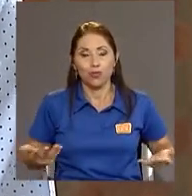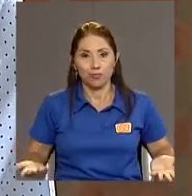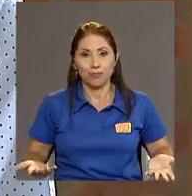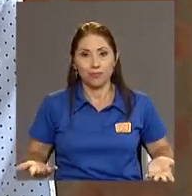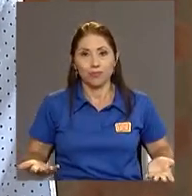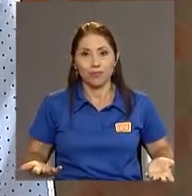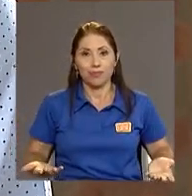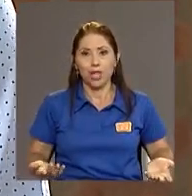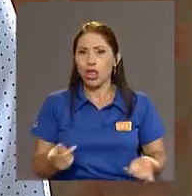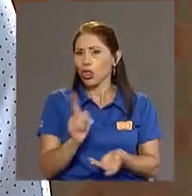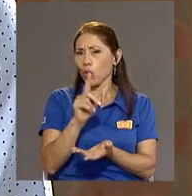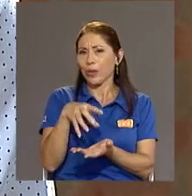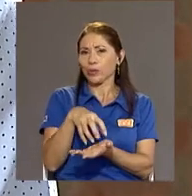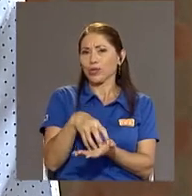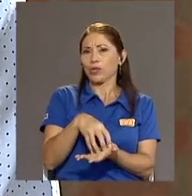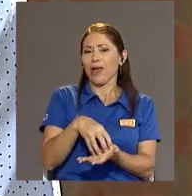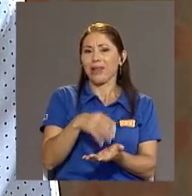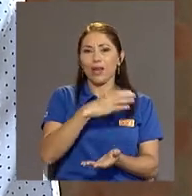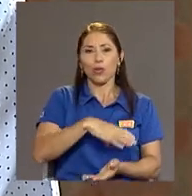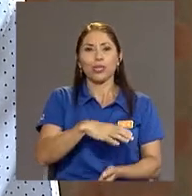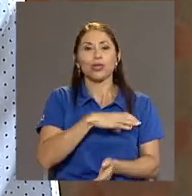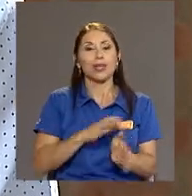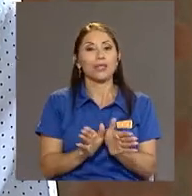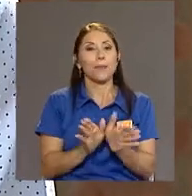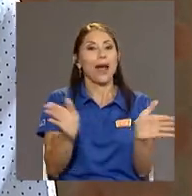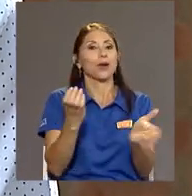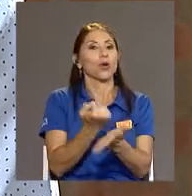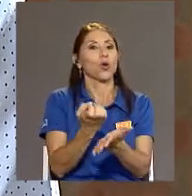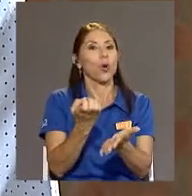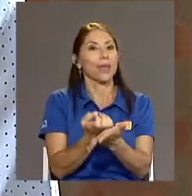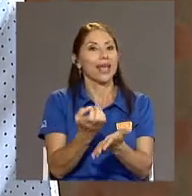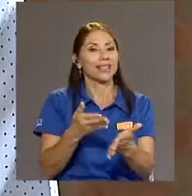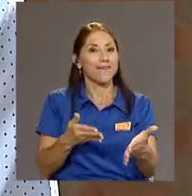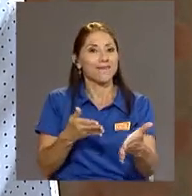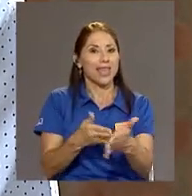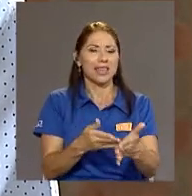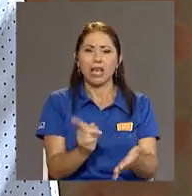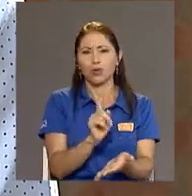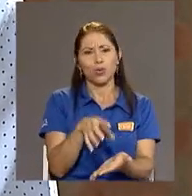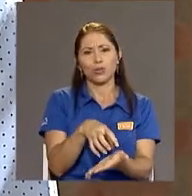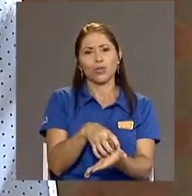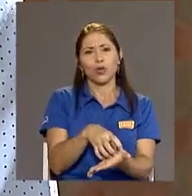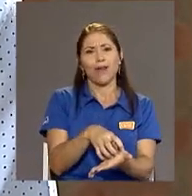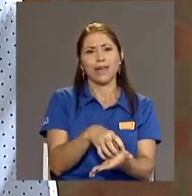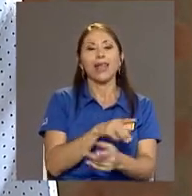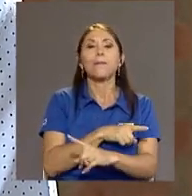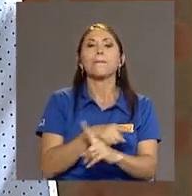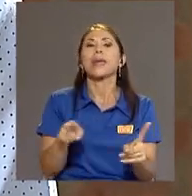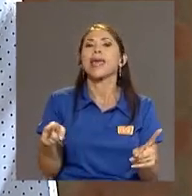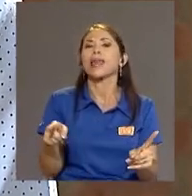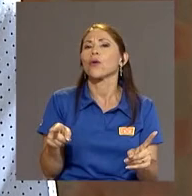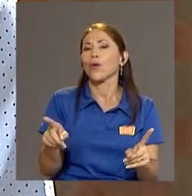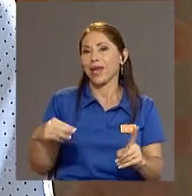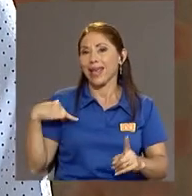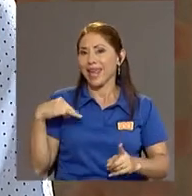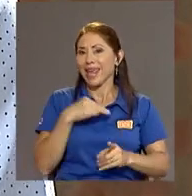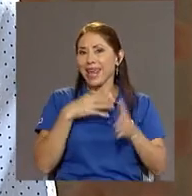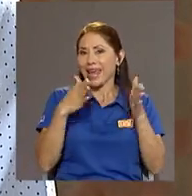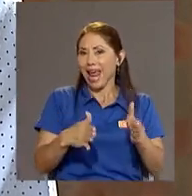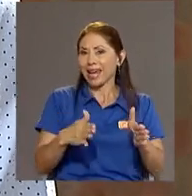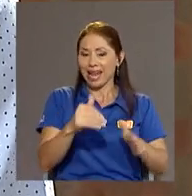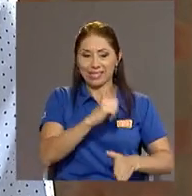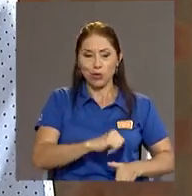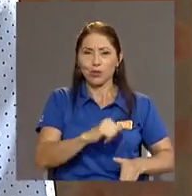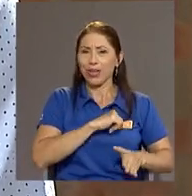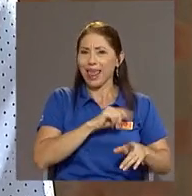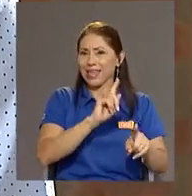condiciones macroeconómicas afectan, eso no es cuestionable. El asunto es qué tanto los jerarcas de todo tipo, y